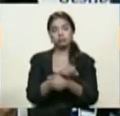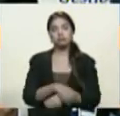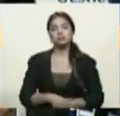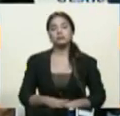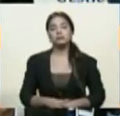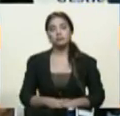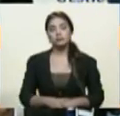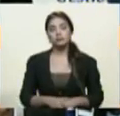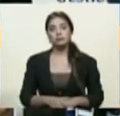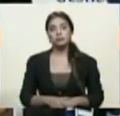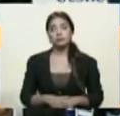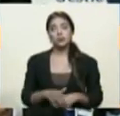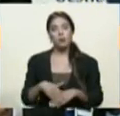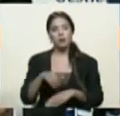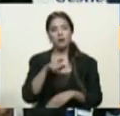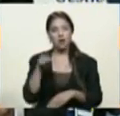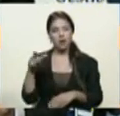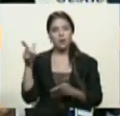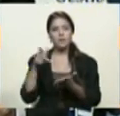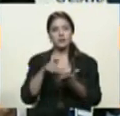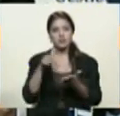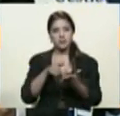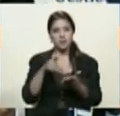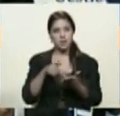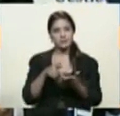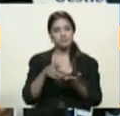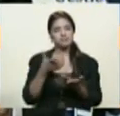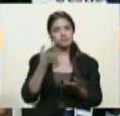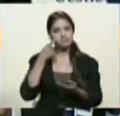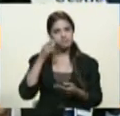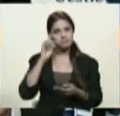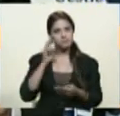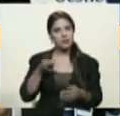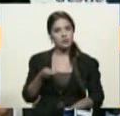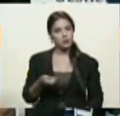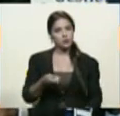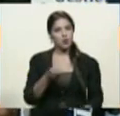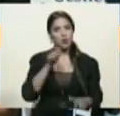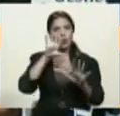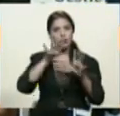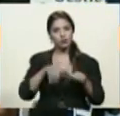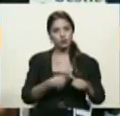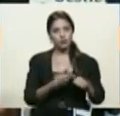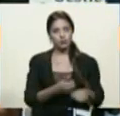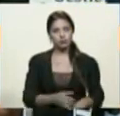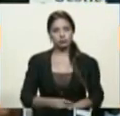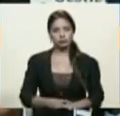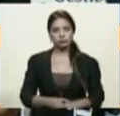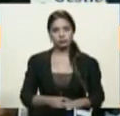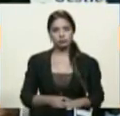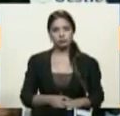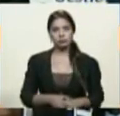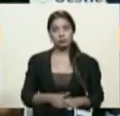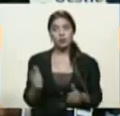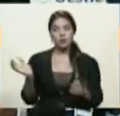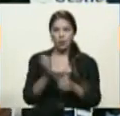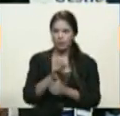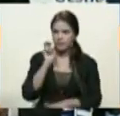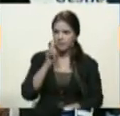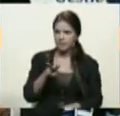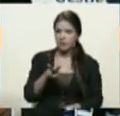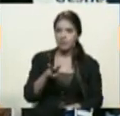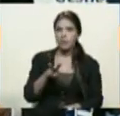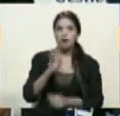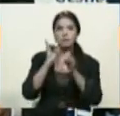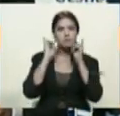por participar en actos de extorsión y de corrupción que han sido sorprendidos infraganti que han sido